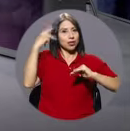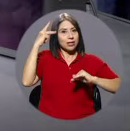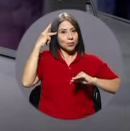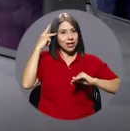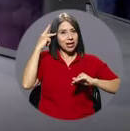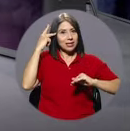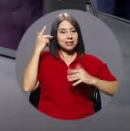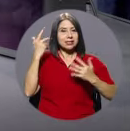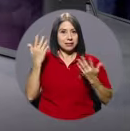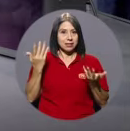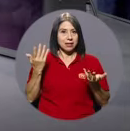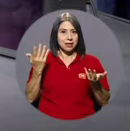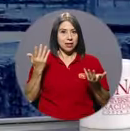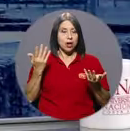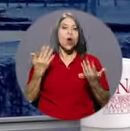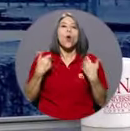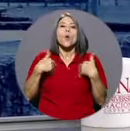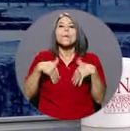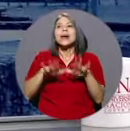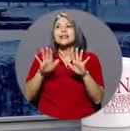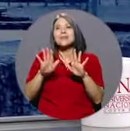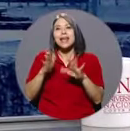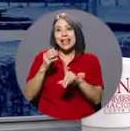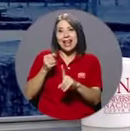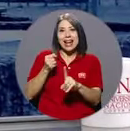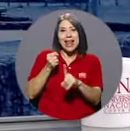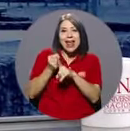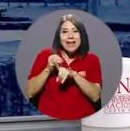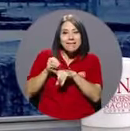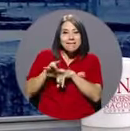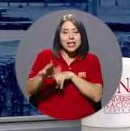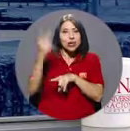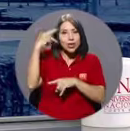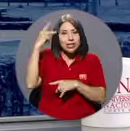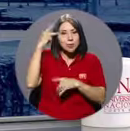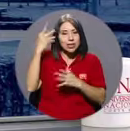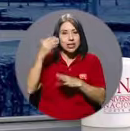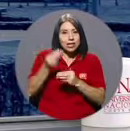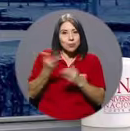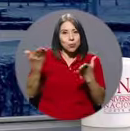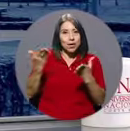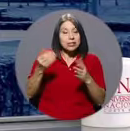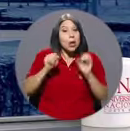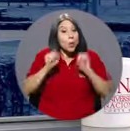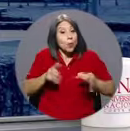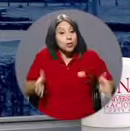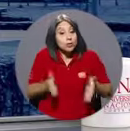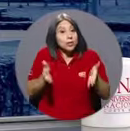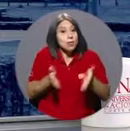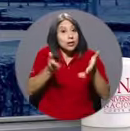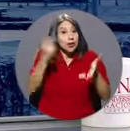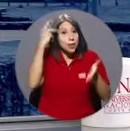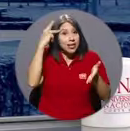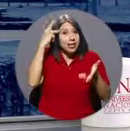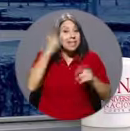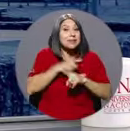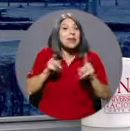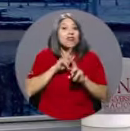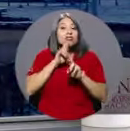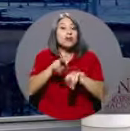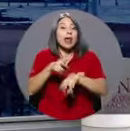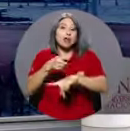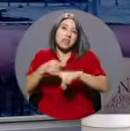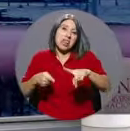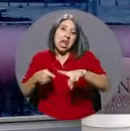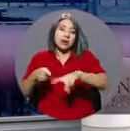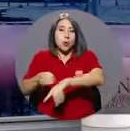el efecto que tendrían las políticas, porque podríamos empezar a impulsar políticas, pero los resultados se van a dar en mediano y largo plazo.